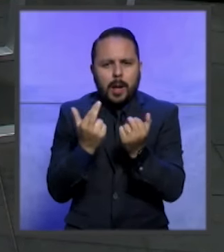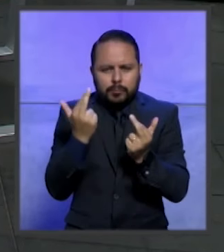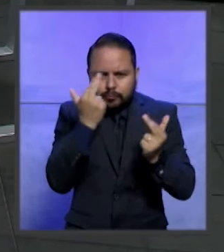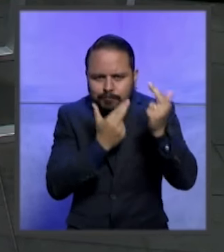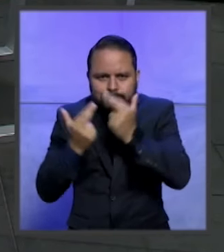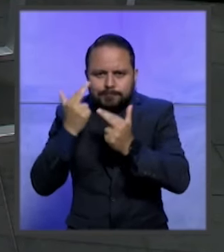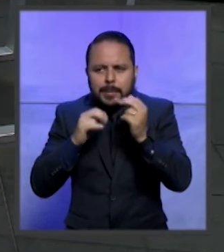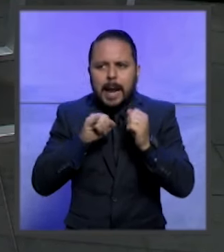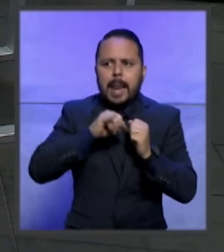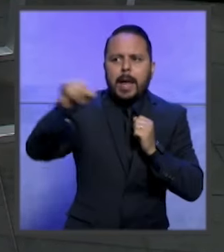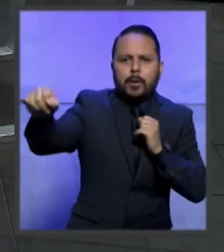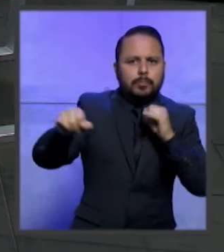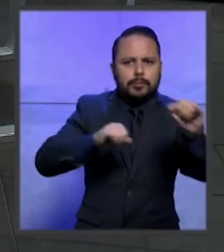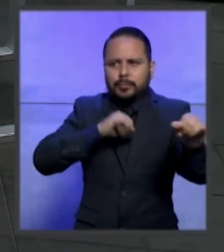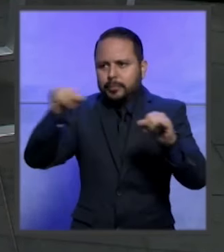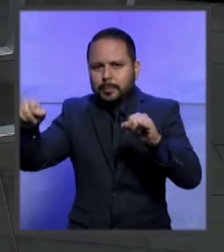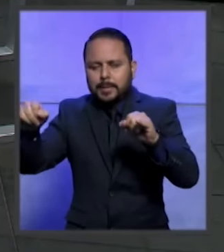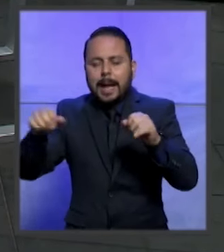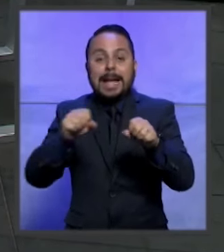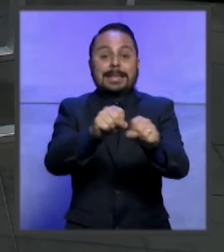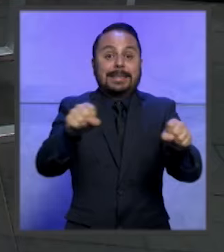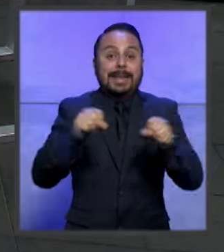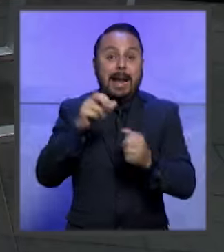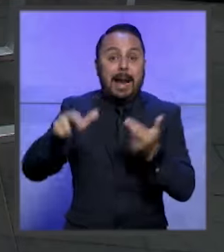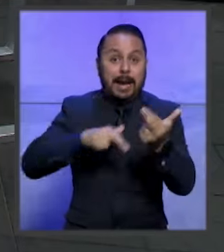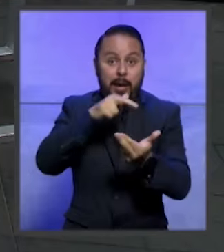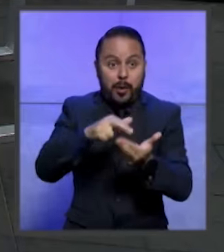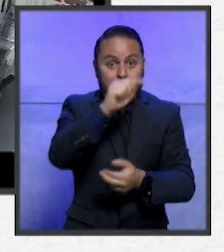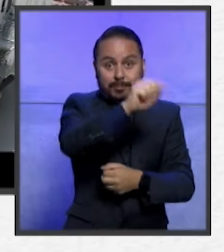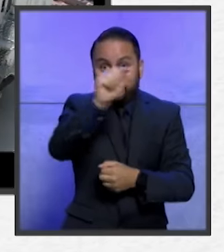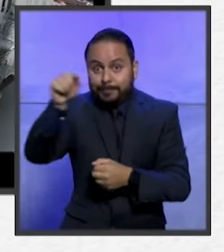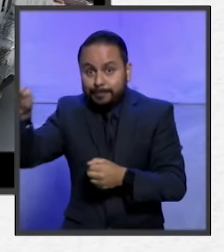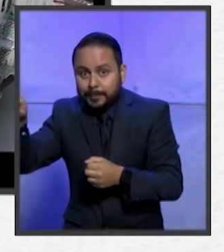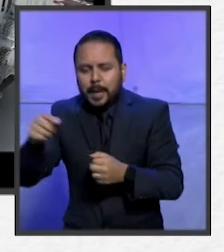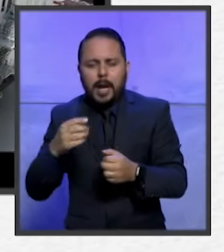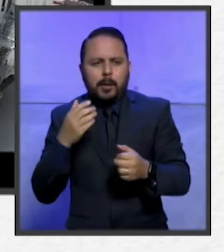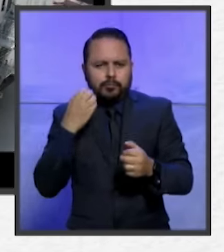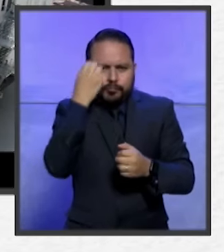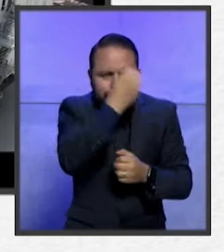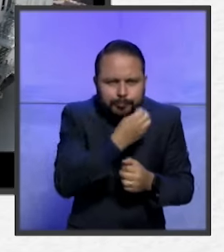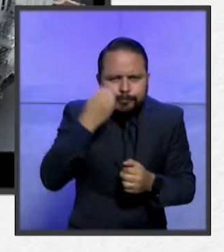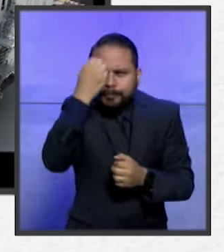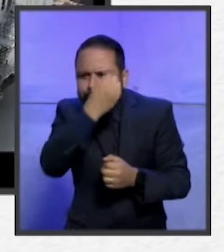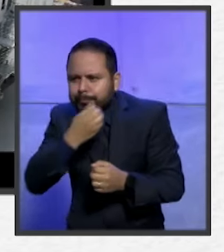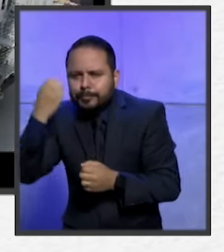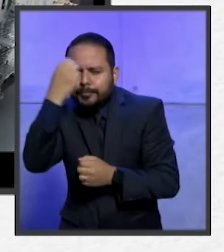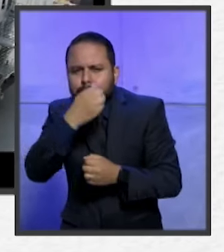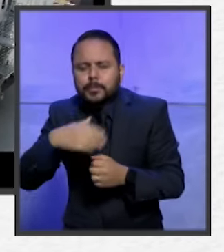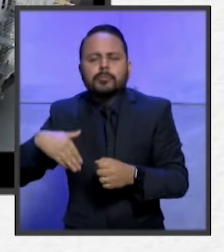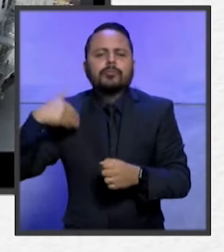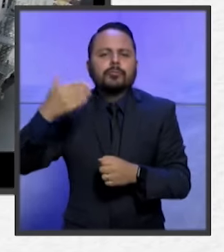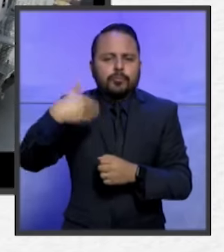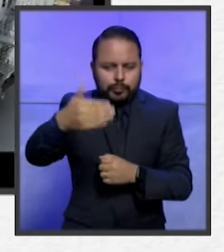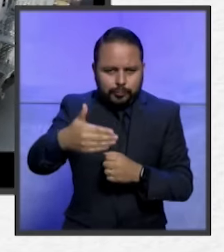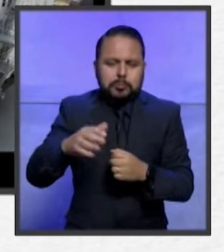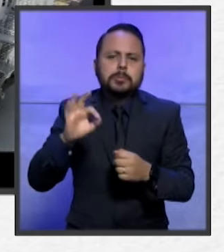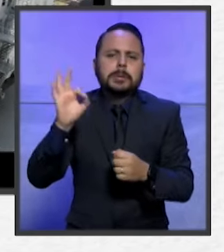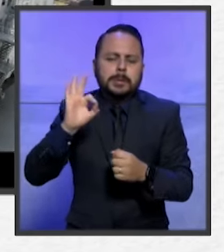verificaciones a distancia que es a las sala regionales a las salas regionales efectivamente Y eventualmente